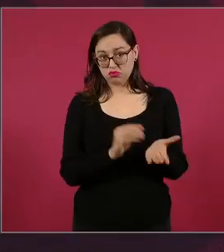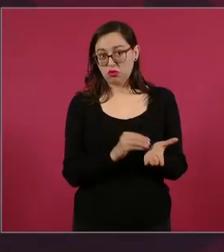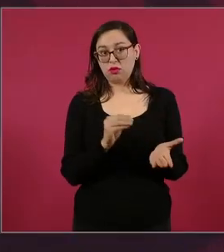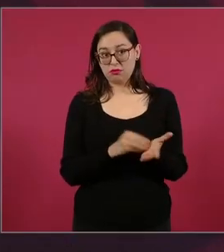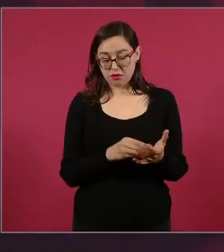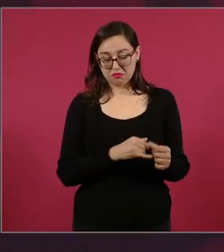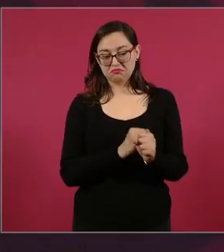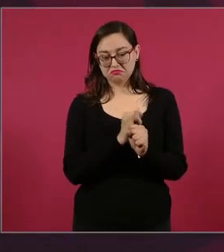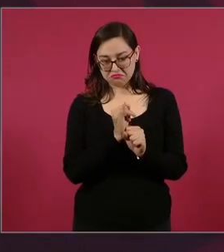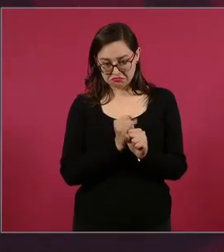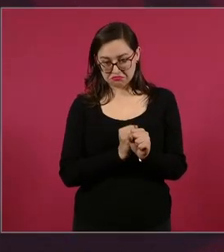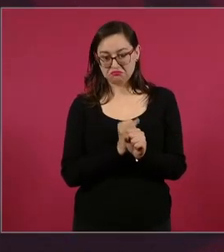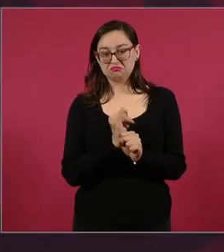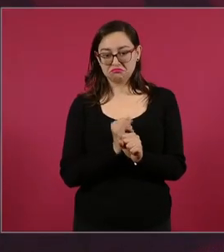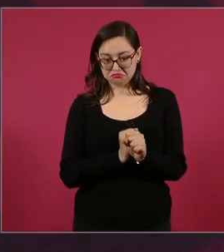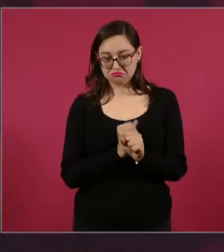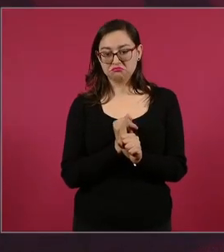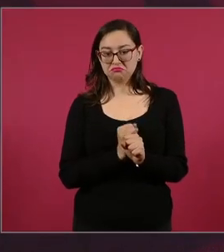pero